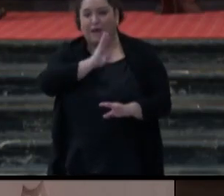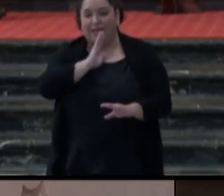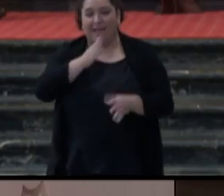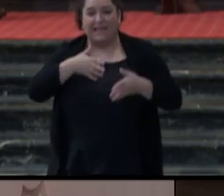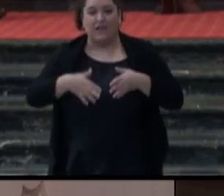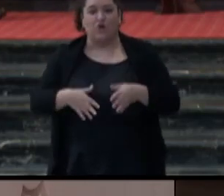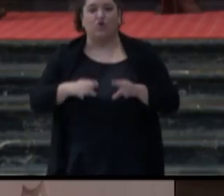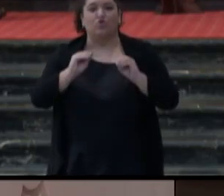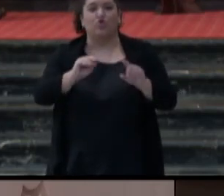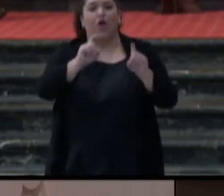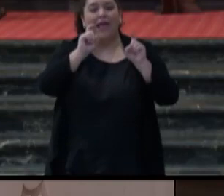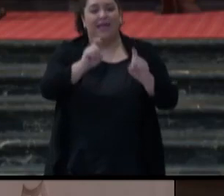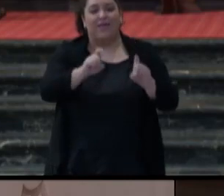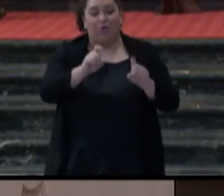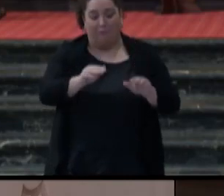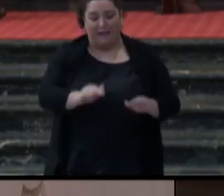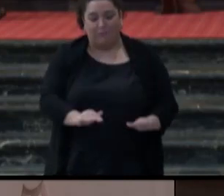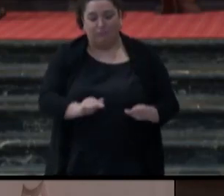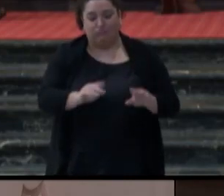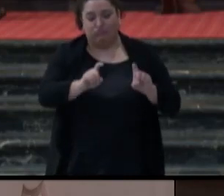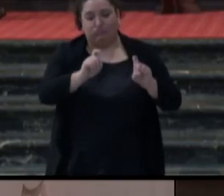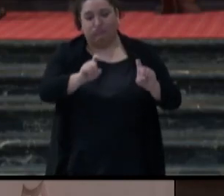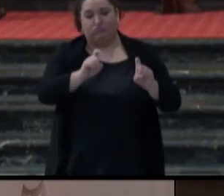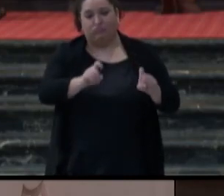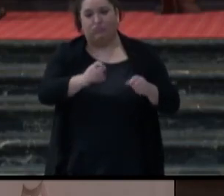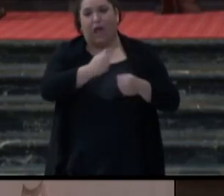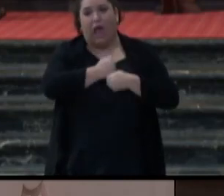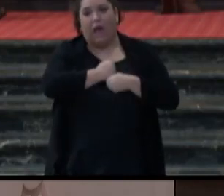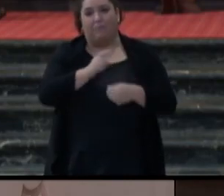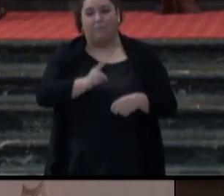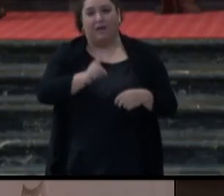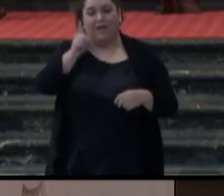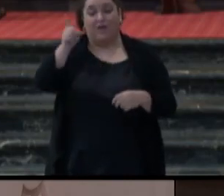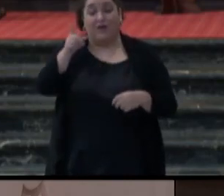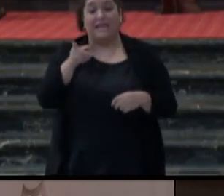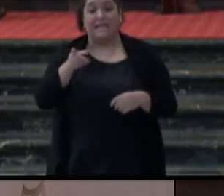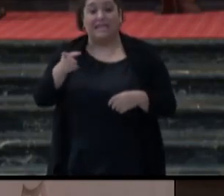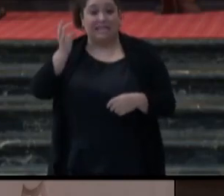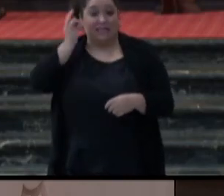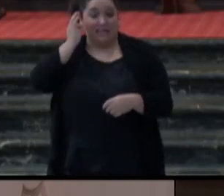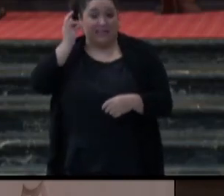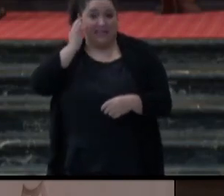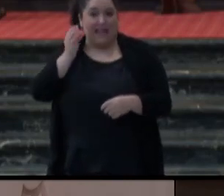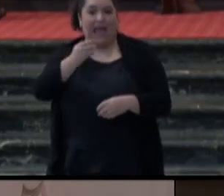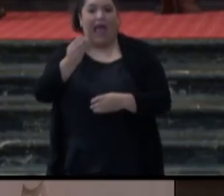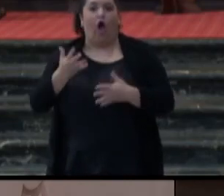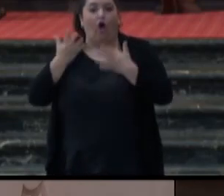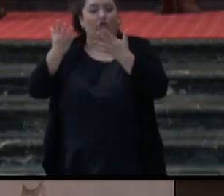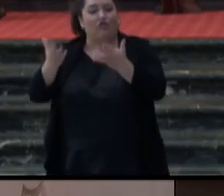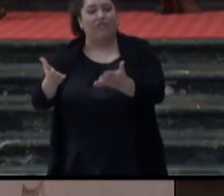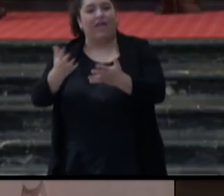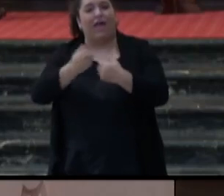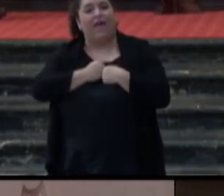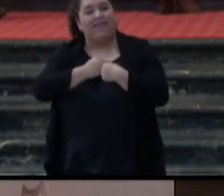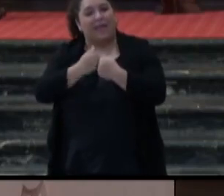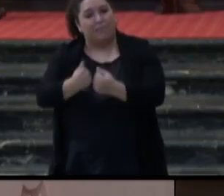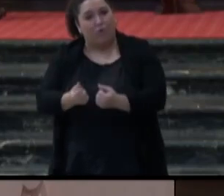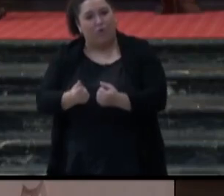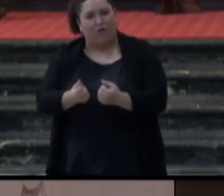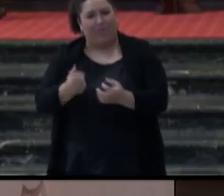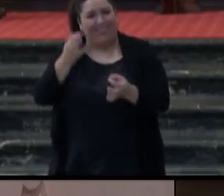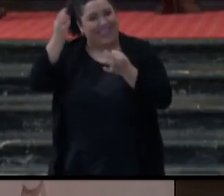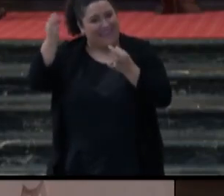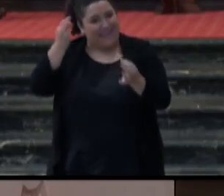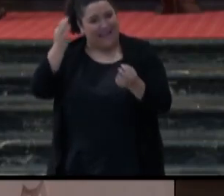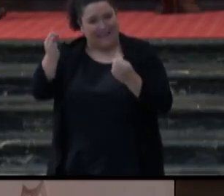hijos Desde pequeñita y ella hace ofrendas de amor pequeños detalles